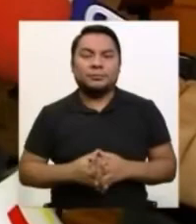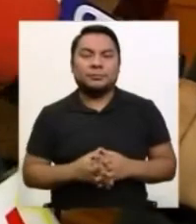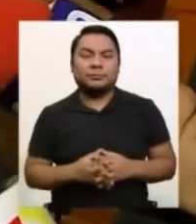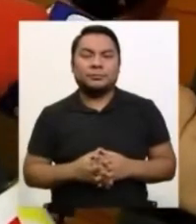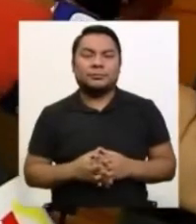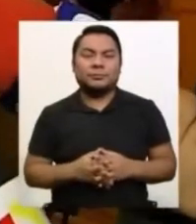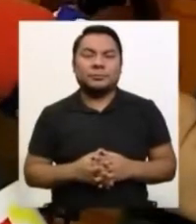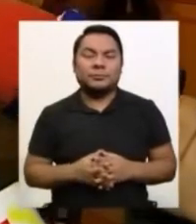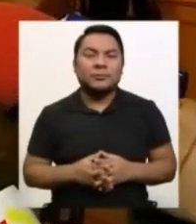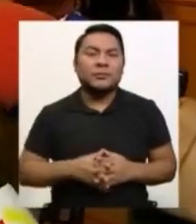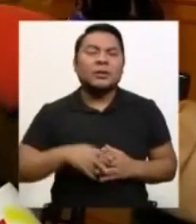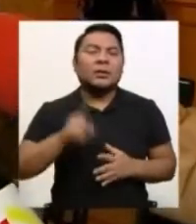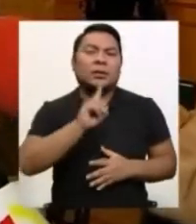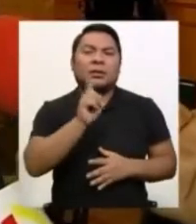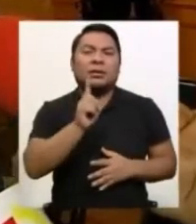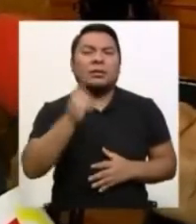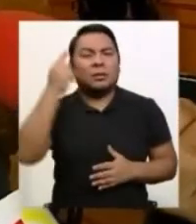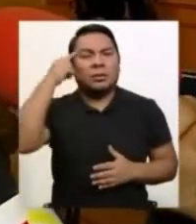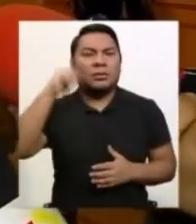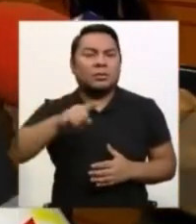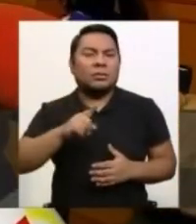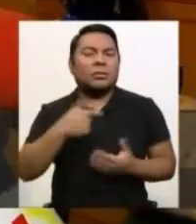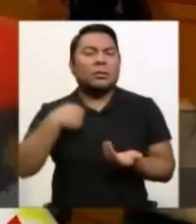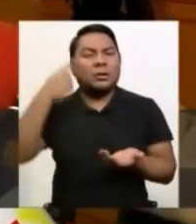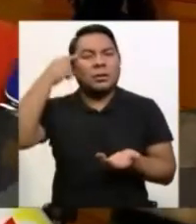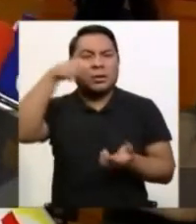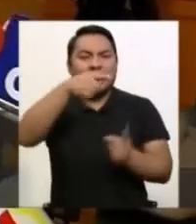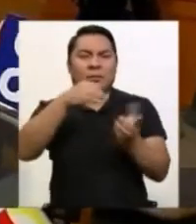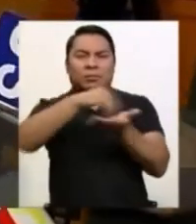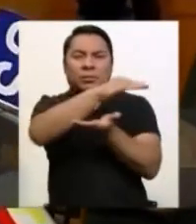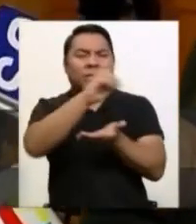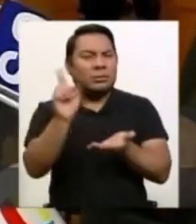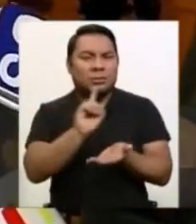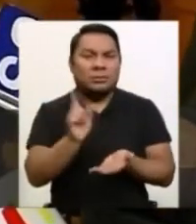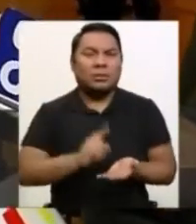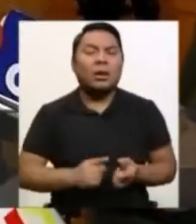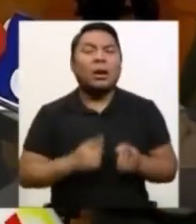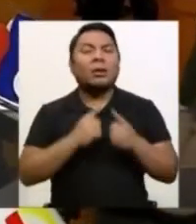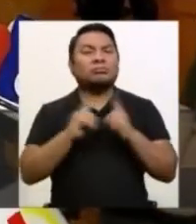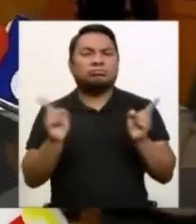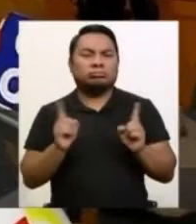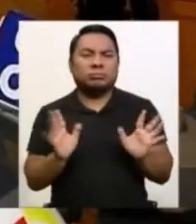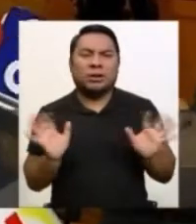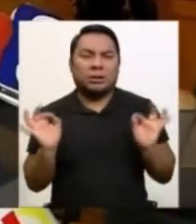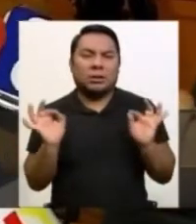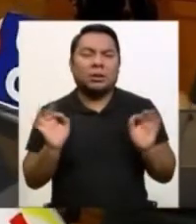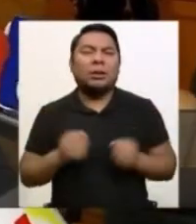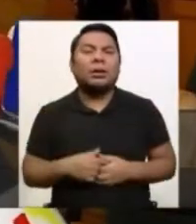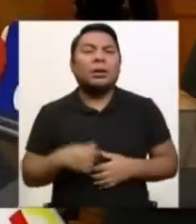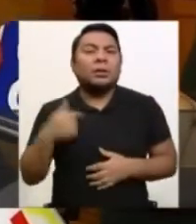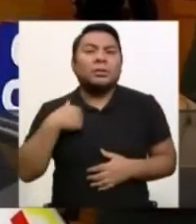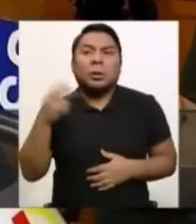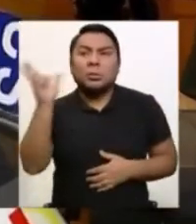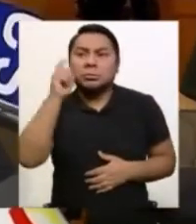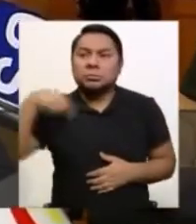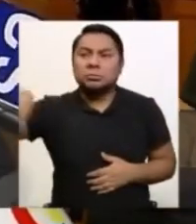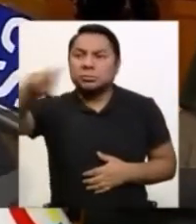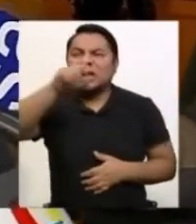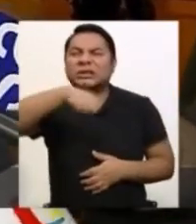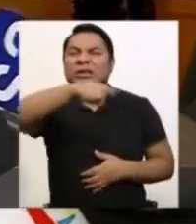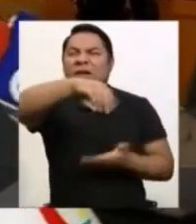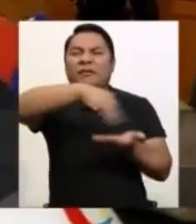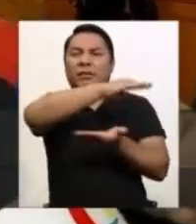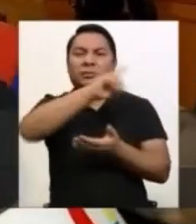No es que haya quedado descartada, nunca estuvo considerada. No hay que descartar lo que no existe. No escuché a ningún parlamentario. Uno que